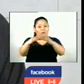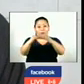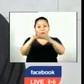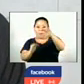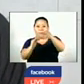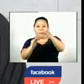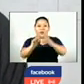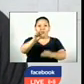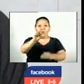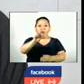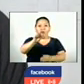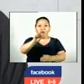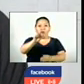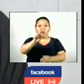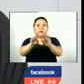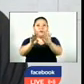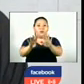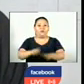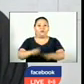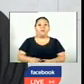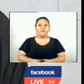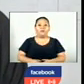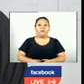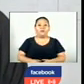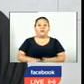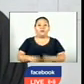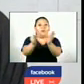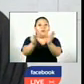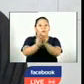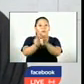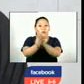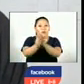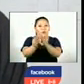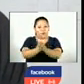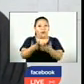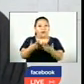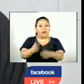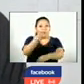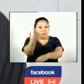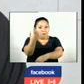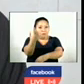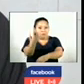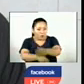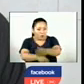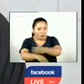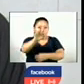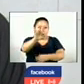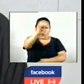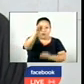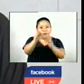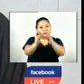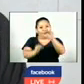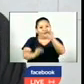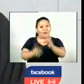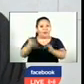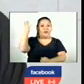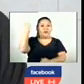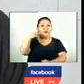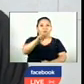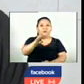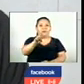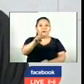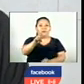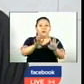las cifras del año 2019 en el caso de los lesionados tenemos un 3% menos de lesionados que lo que reportamos en el año 2019